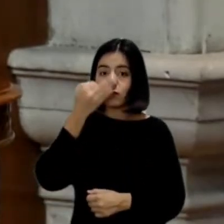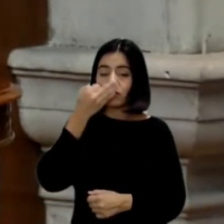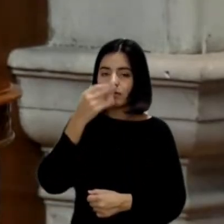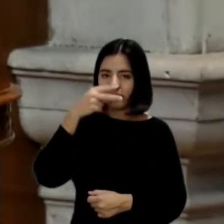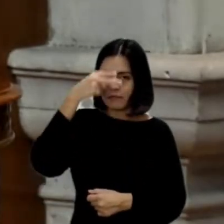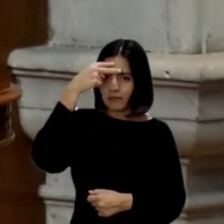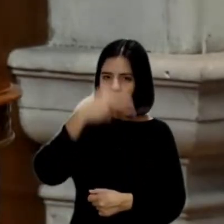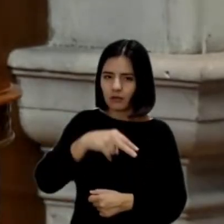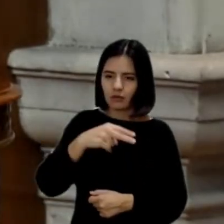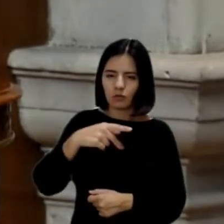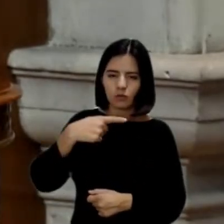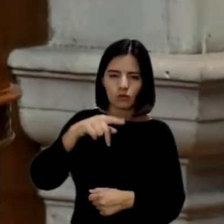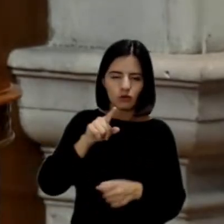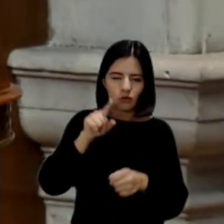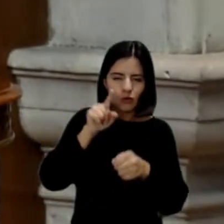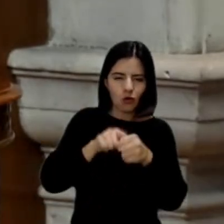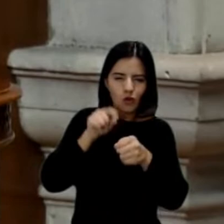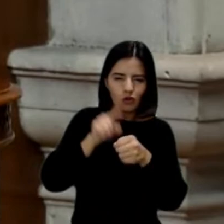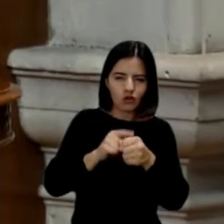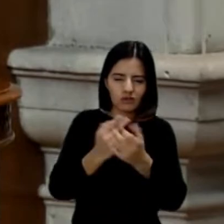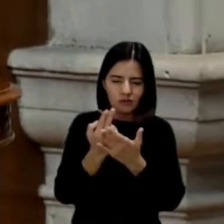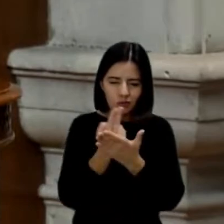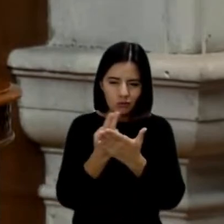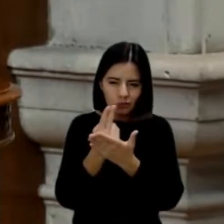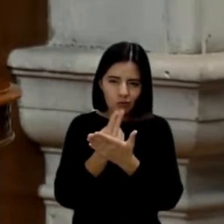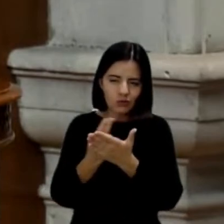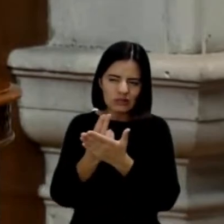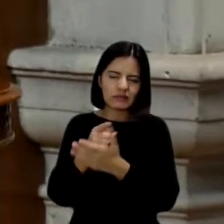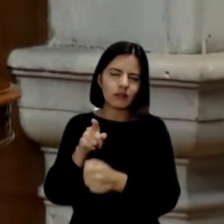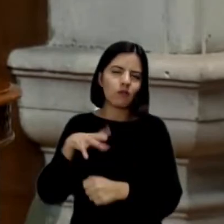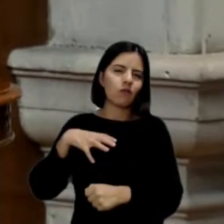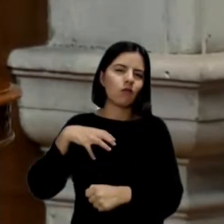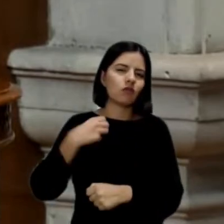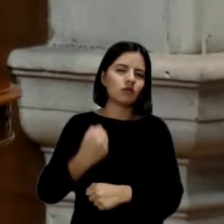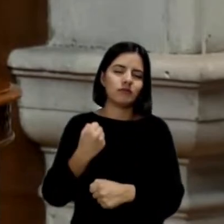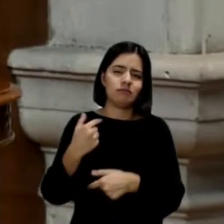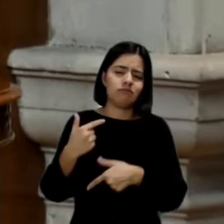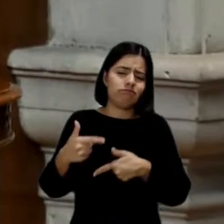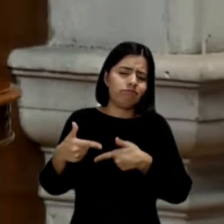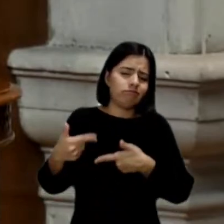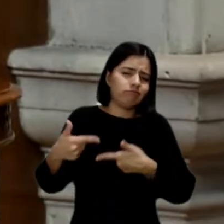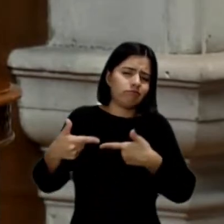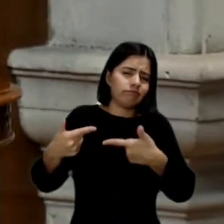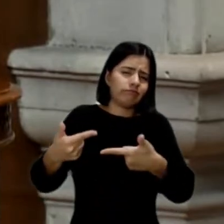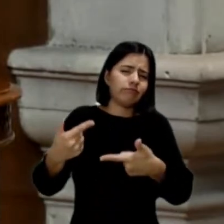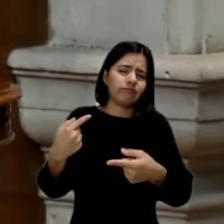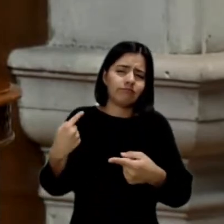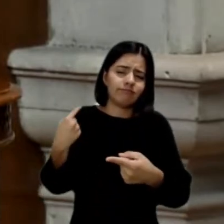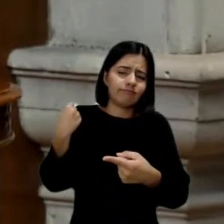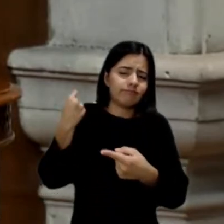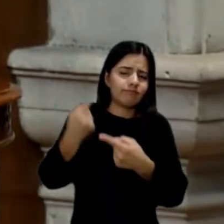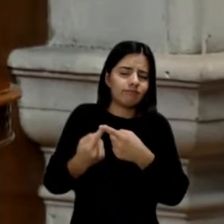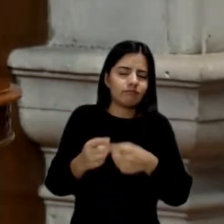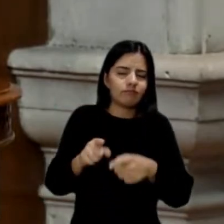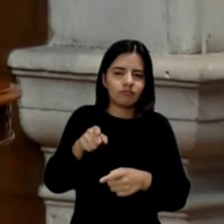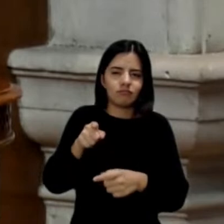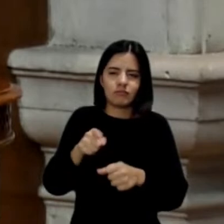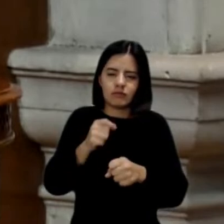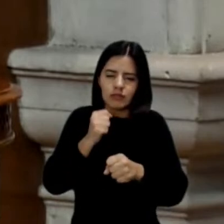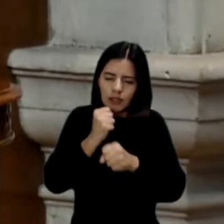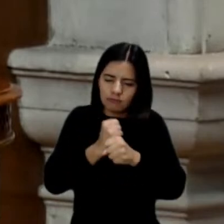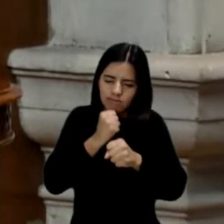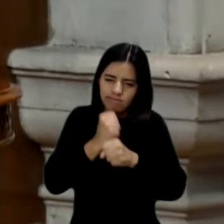el esfuerzo y la dedicación de quienes a lo largo de muchas generaciones han ido perfeccionando sus